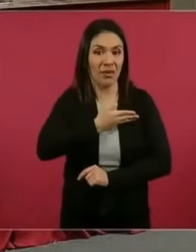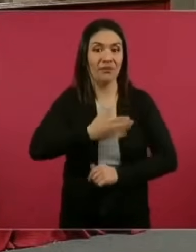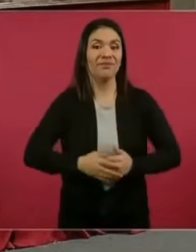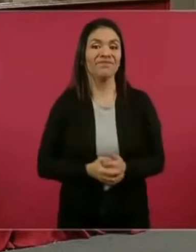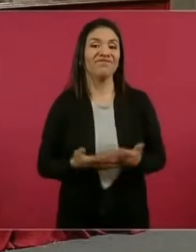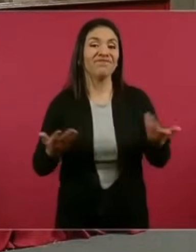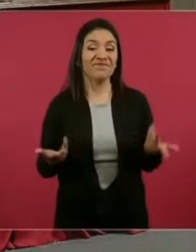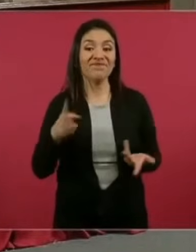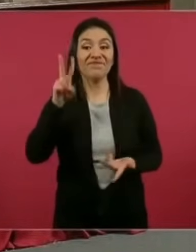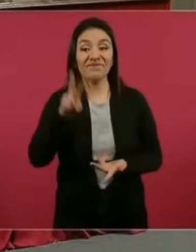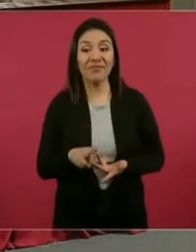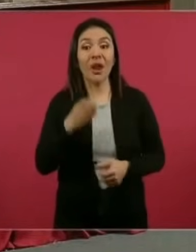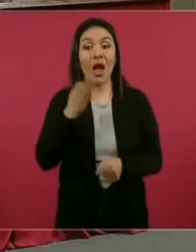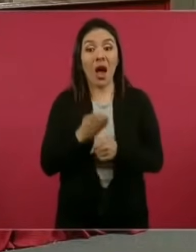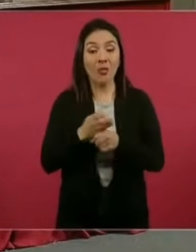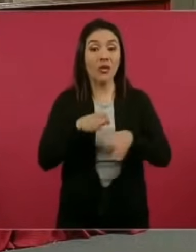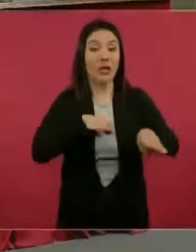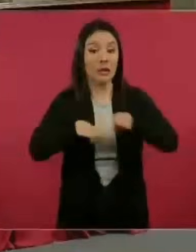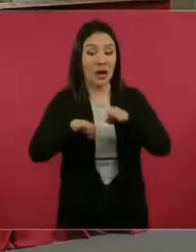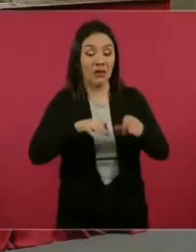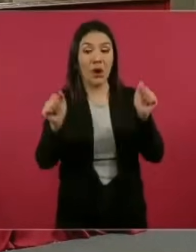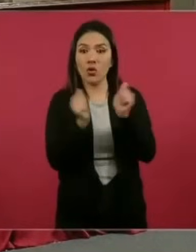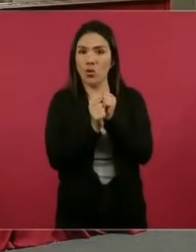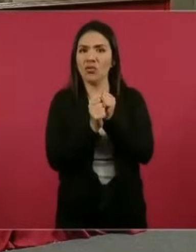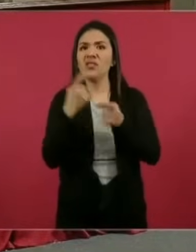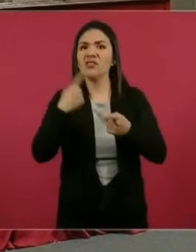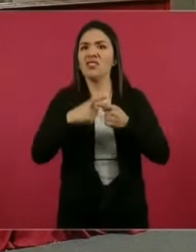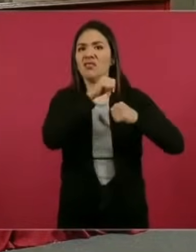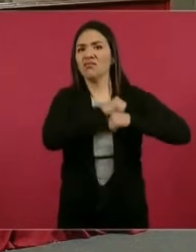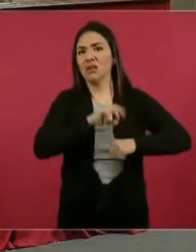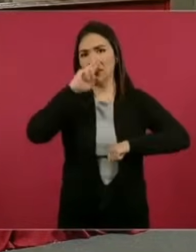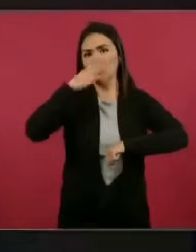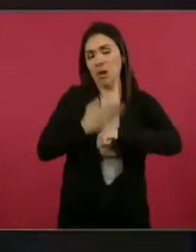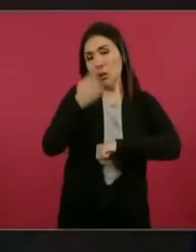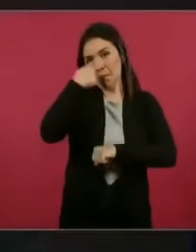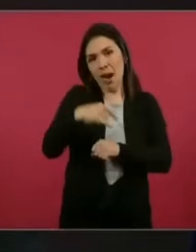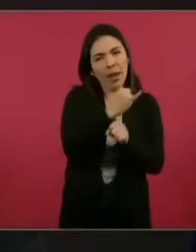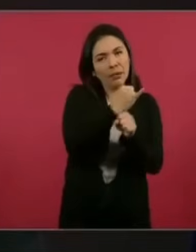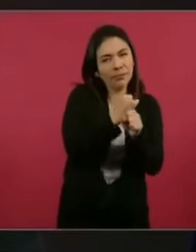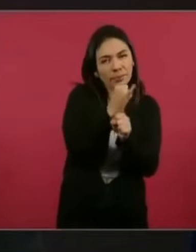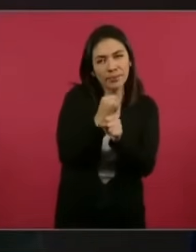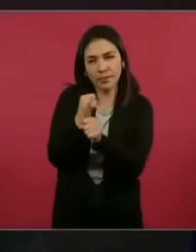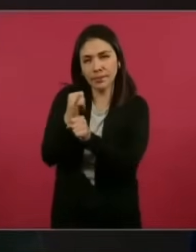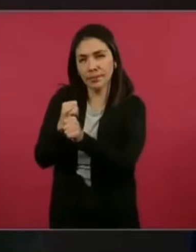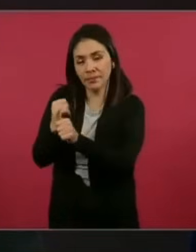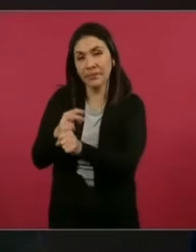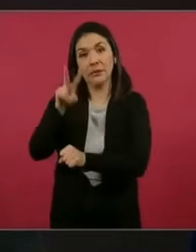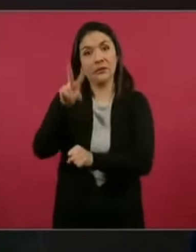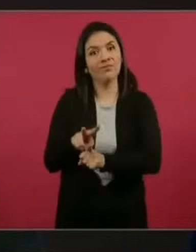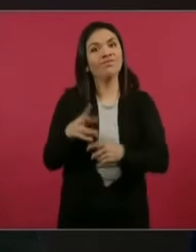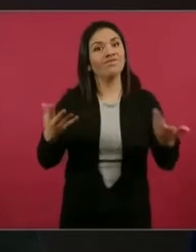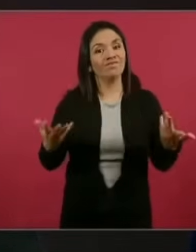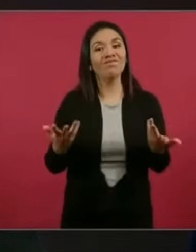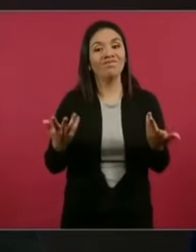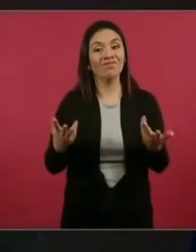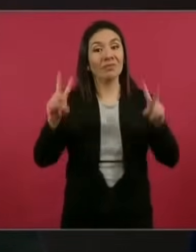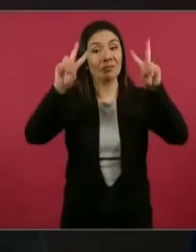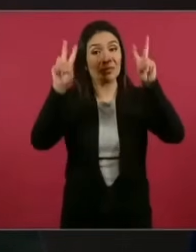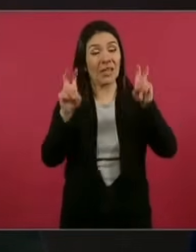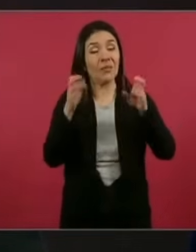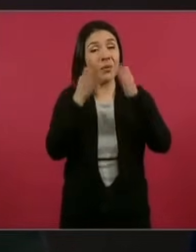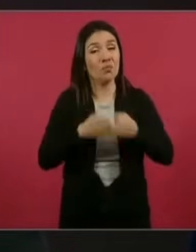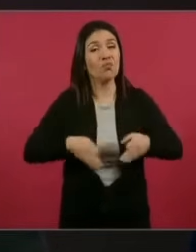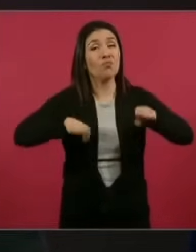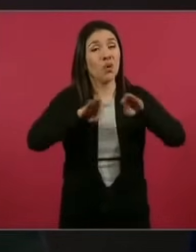Y obviamente se está cooperando con todas las autoridades correspondientes en la investigación. Entonces es un tema muy